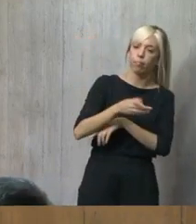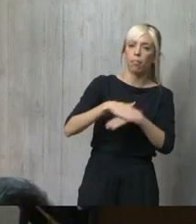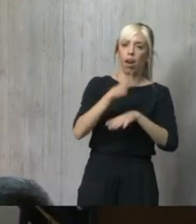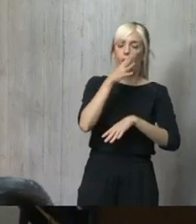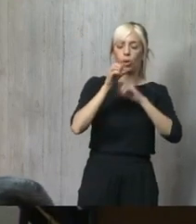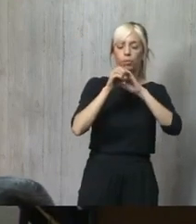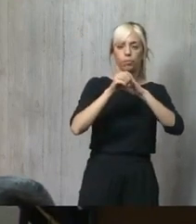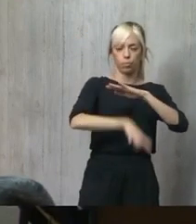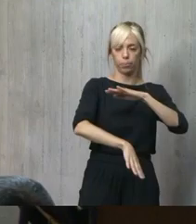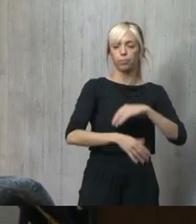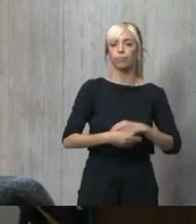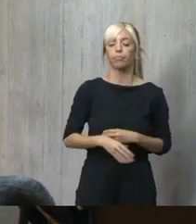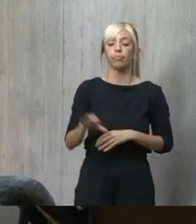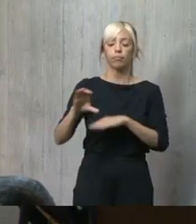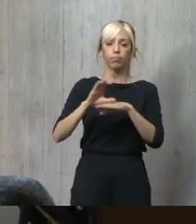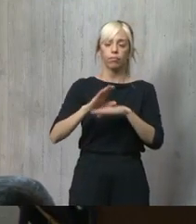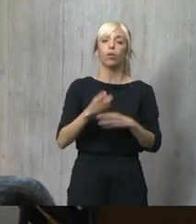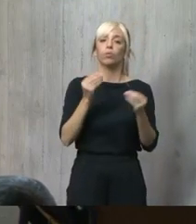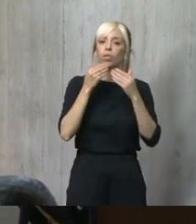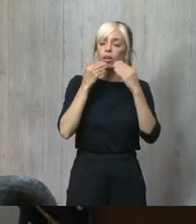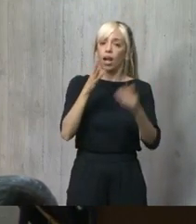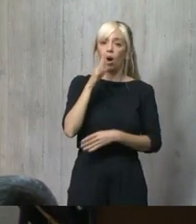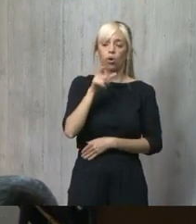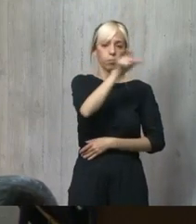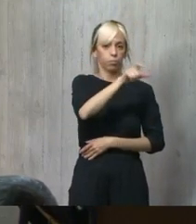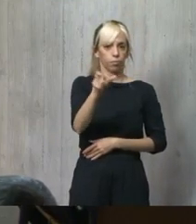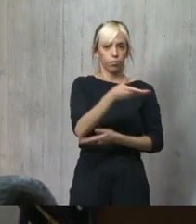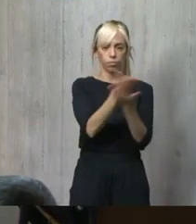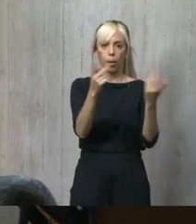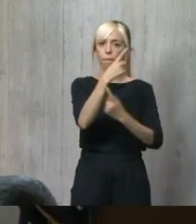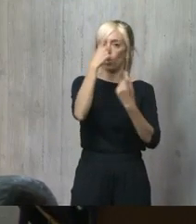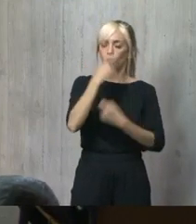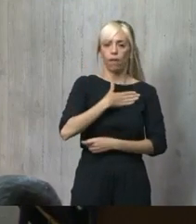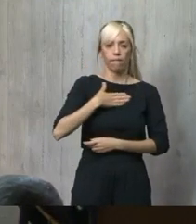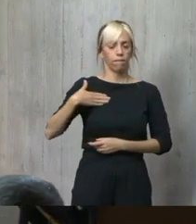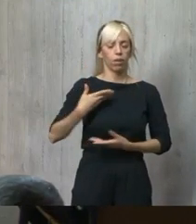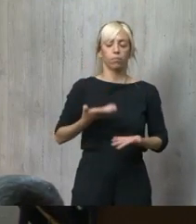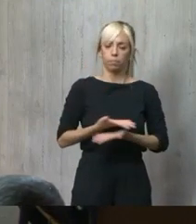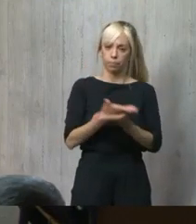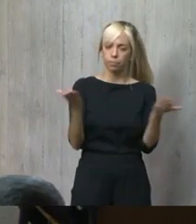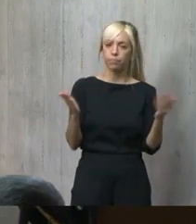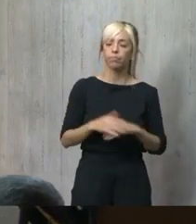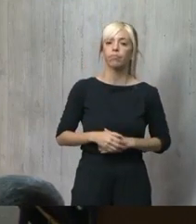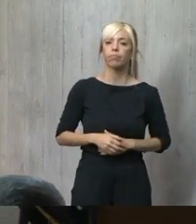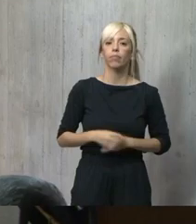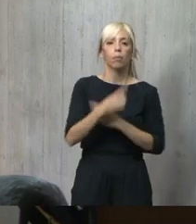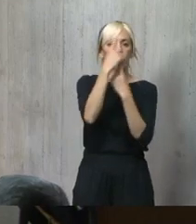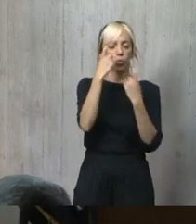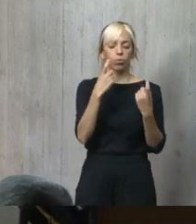Muchas gracias. Y ahora las preguntas que ustedes consideren convenientes. O necesaria.